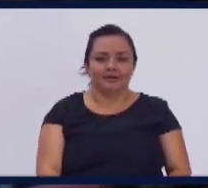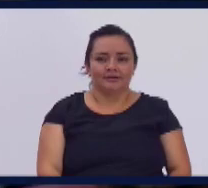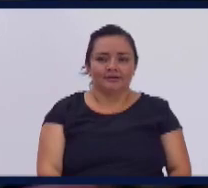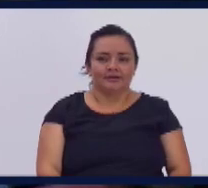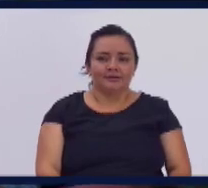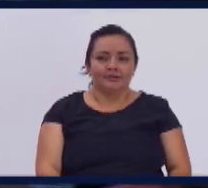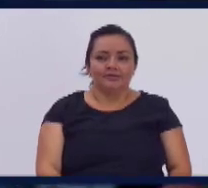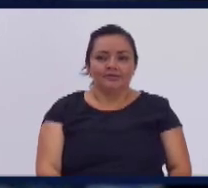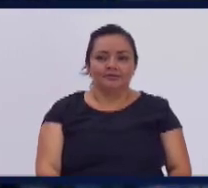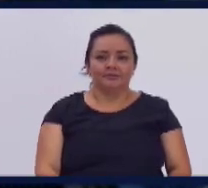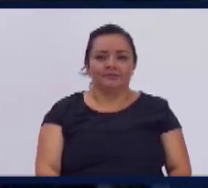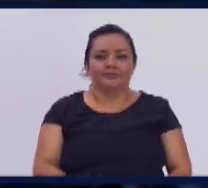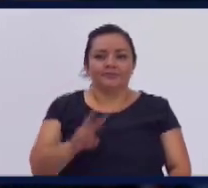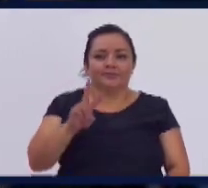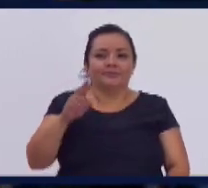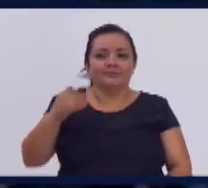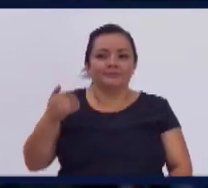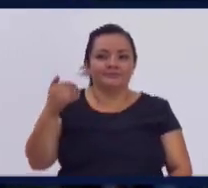2 años.